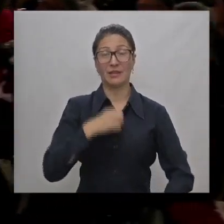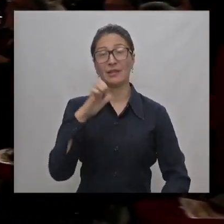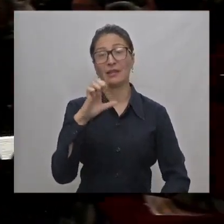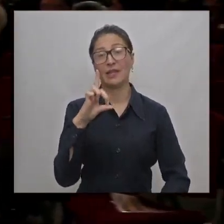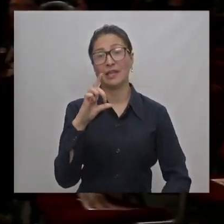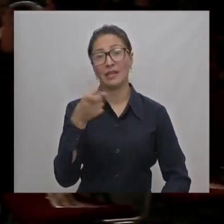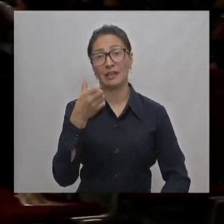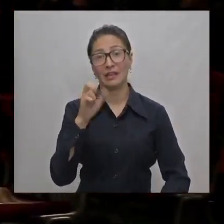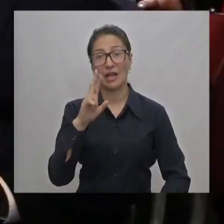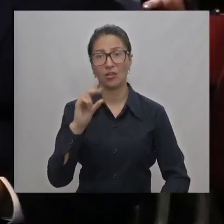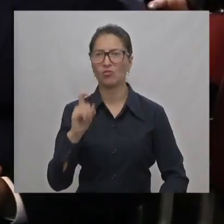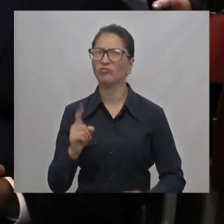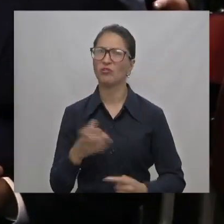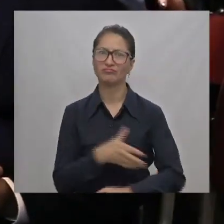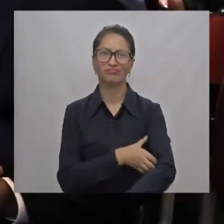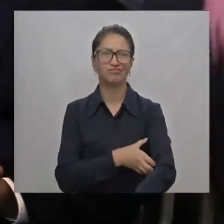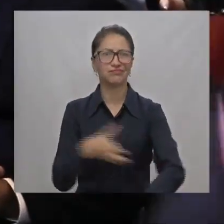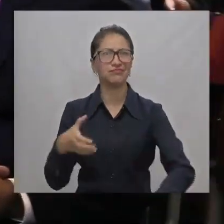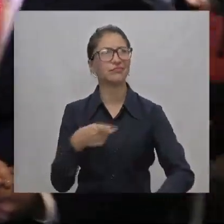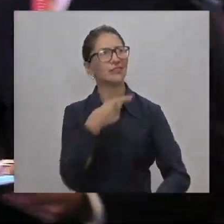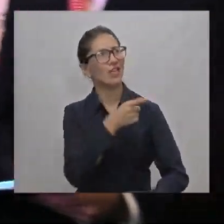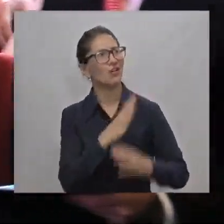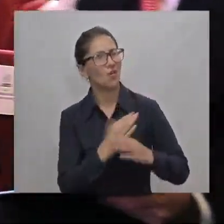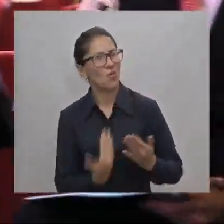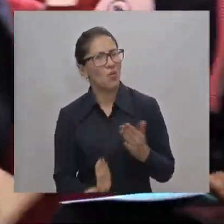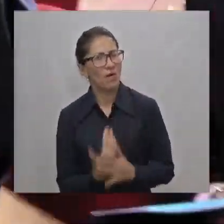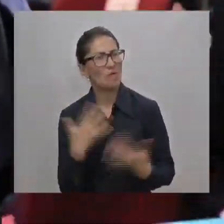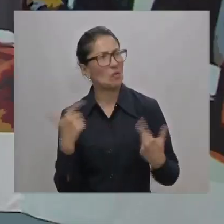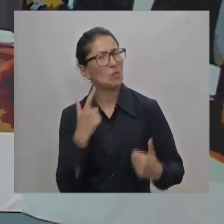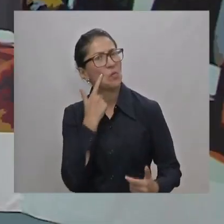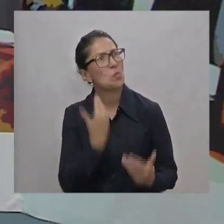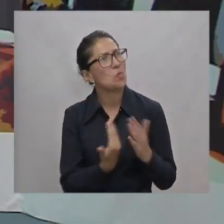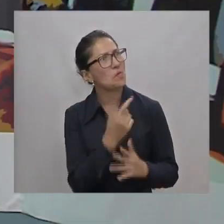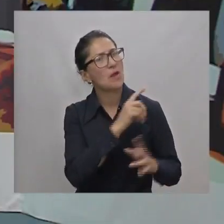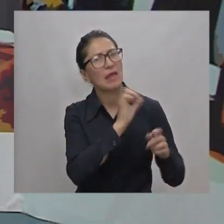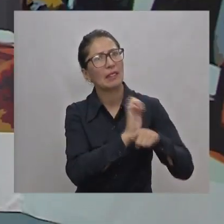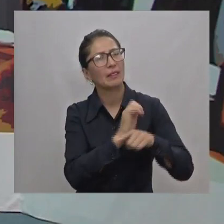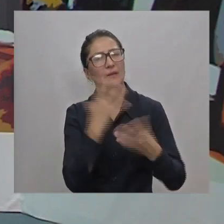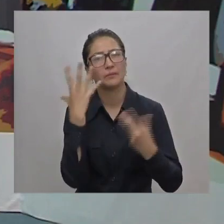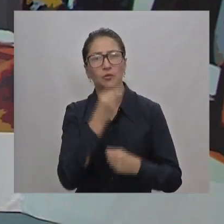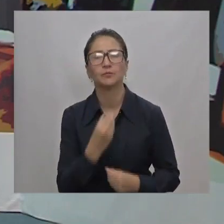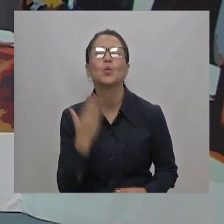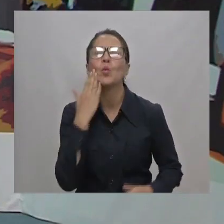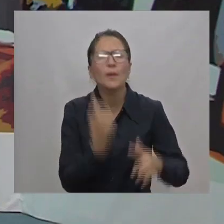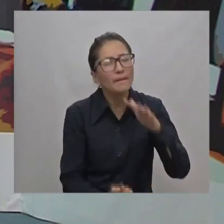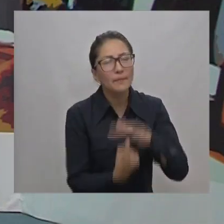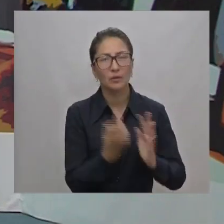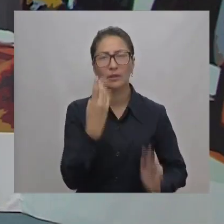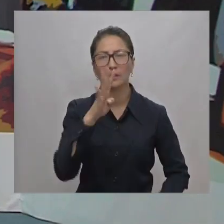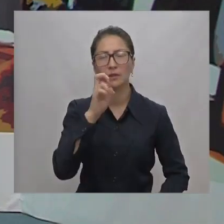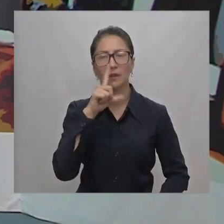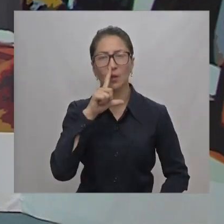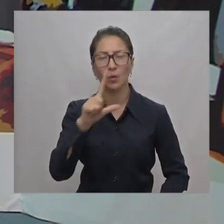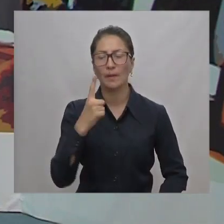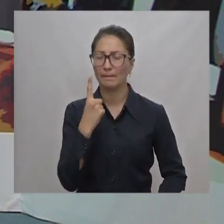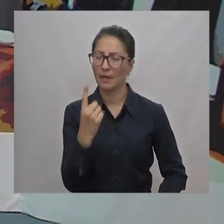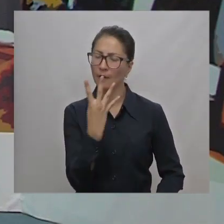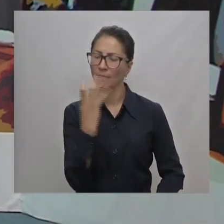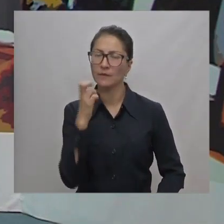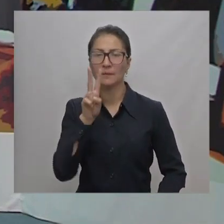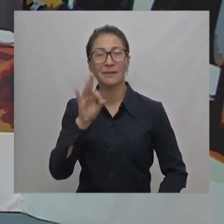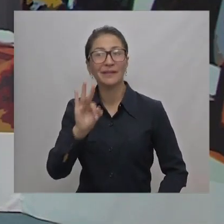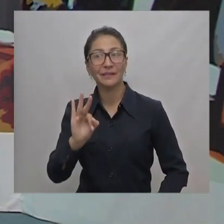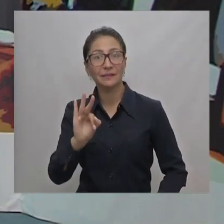Maya Villazón, deja una entidad fortalecida y moderna. La Contraloría General se creó el 19 de